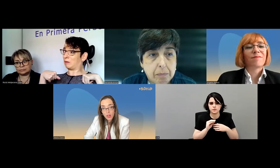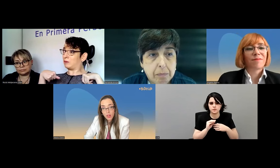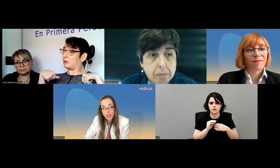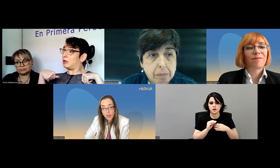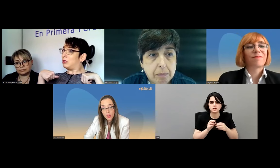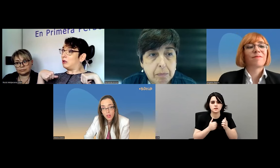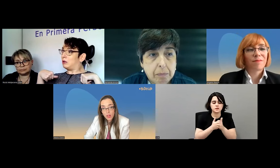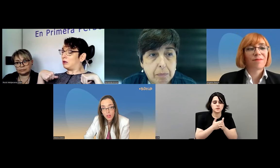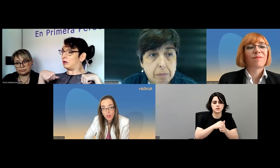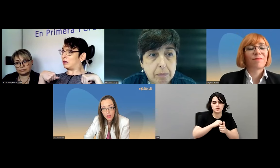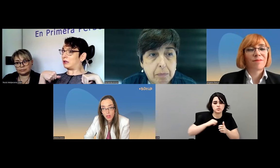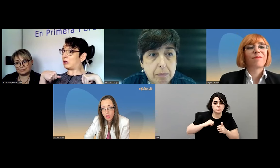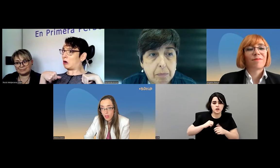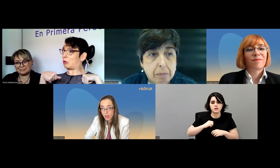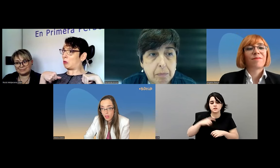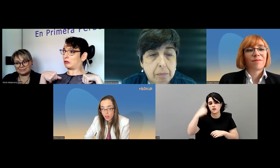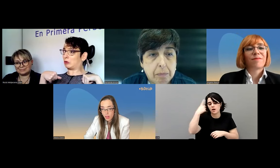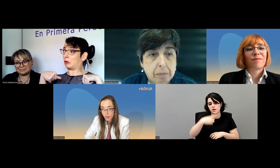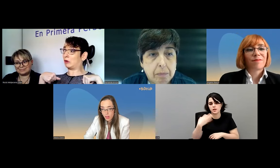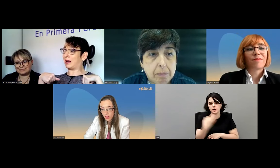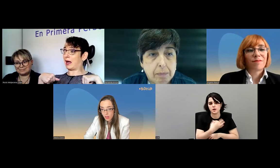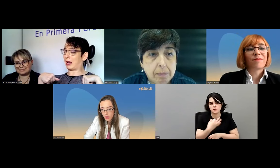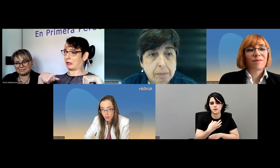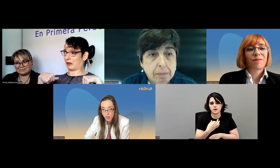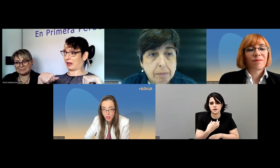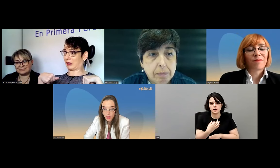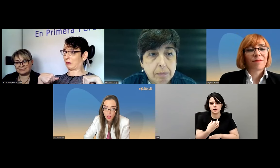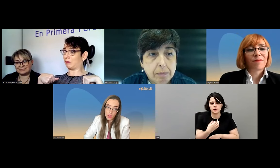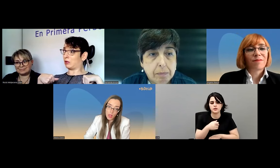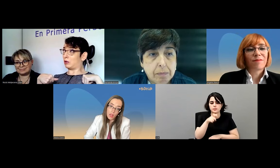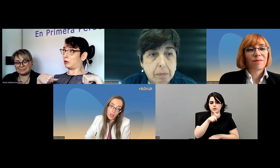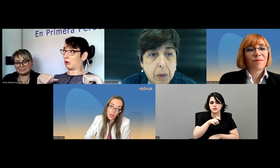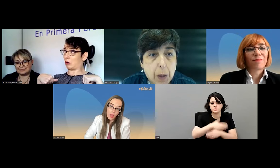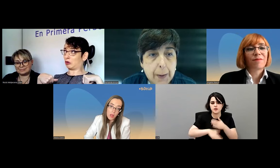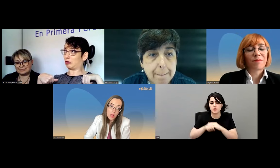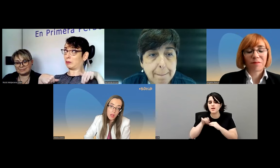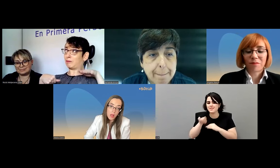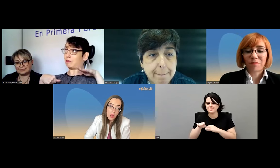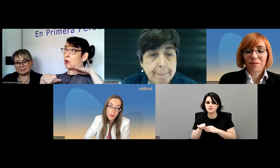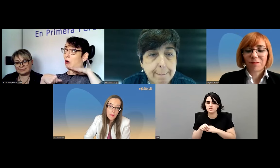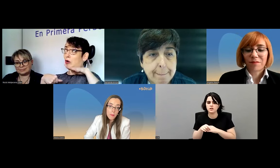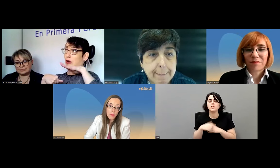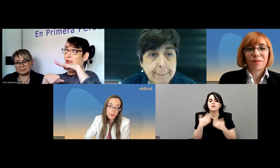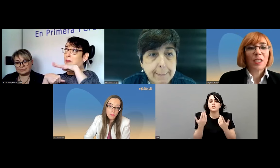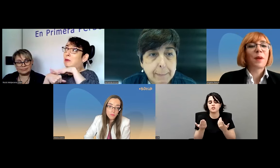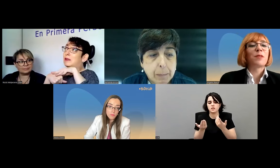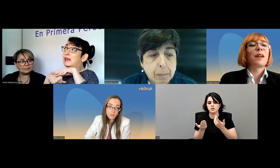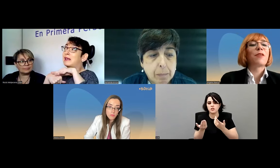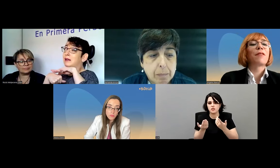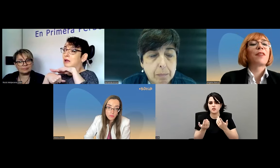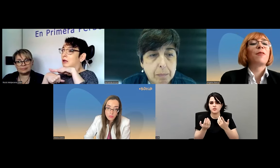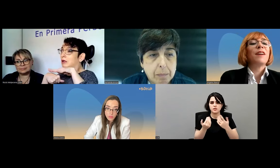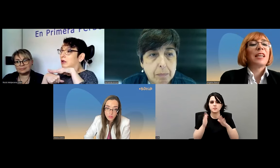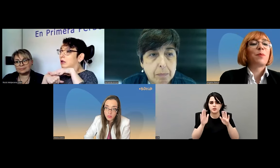discapacidad. Y luego, en cuanto a los otros tipos. Espera,